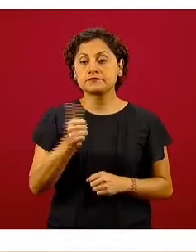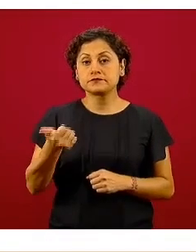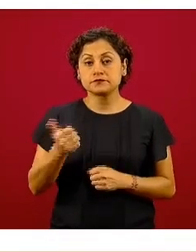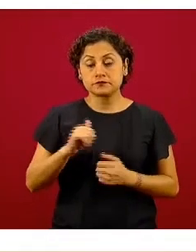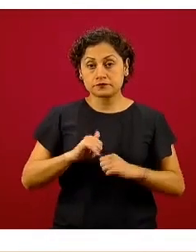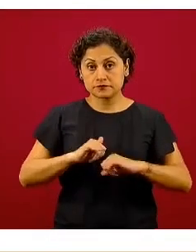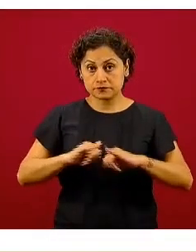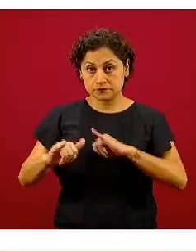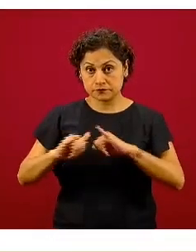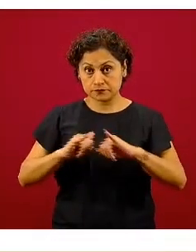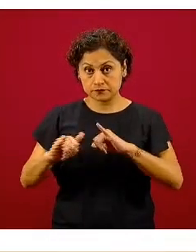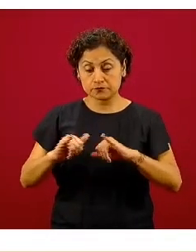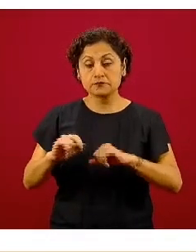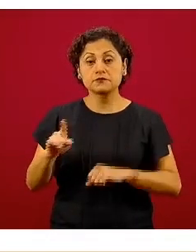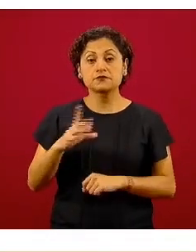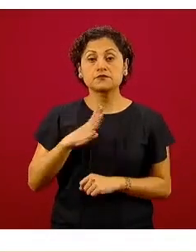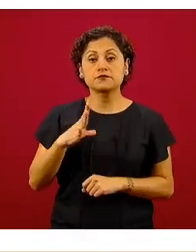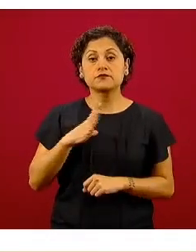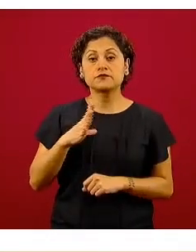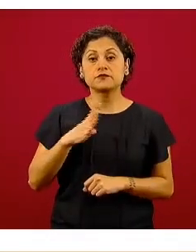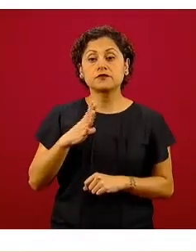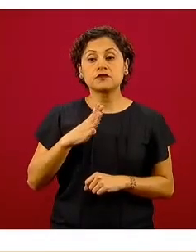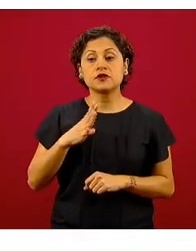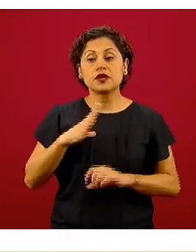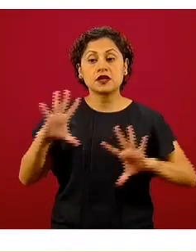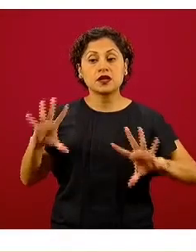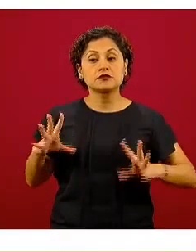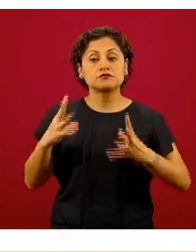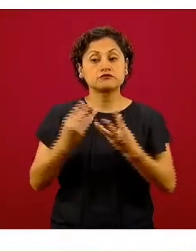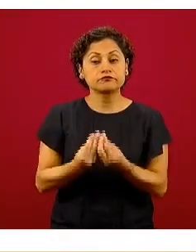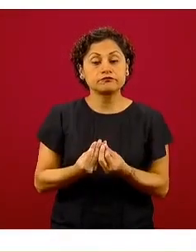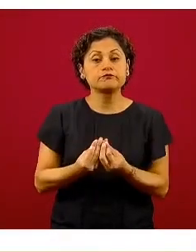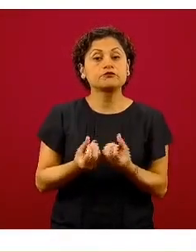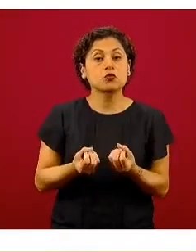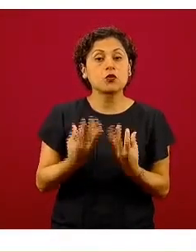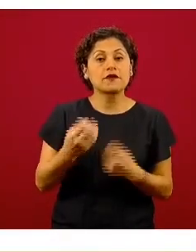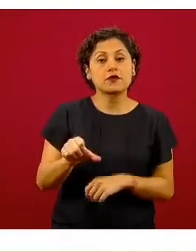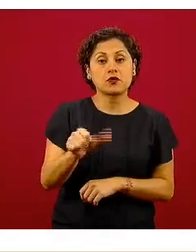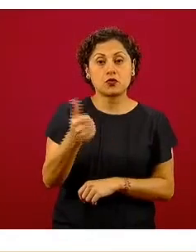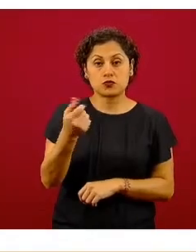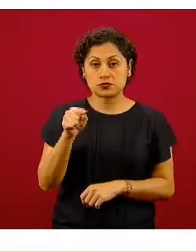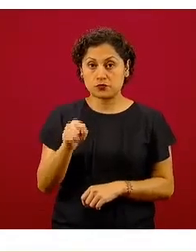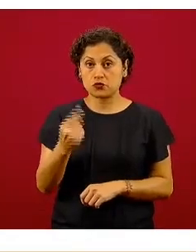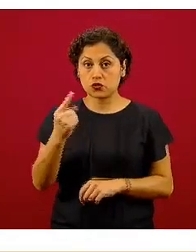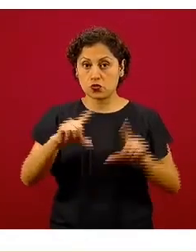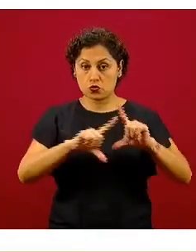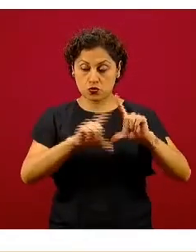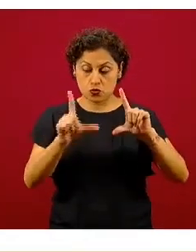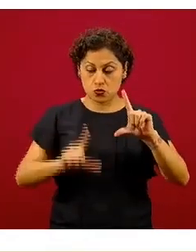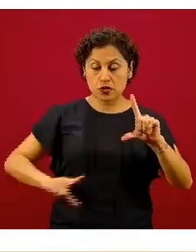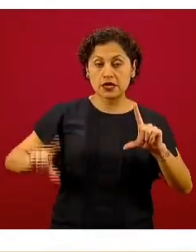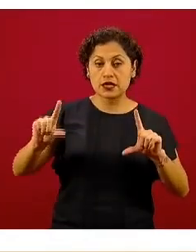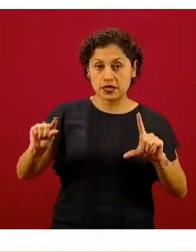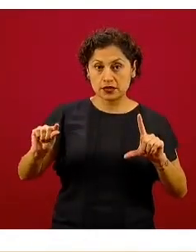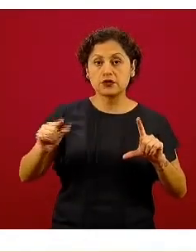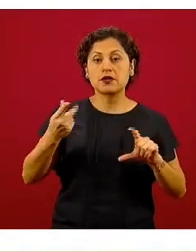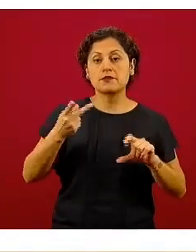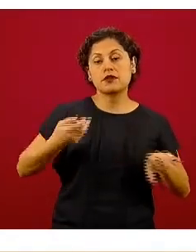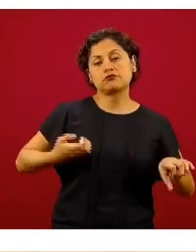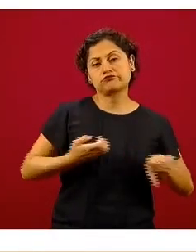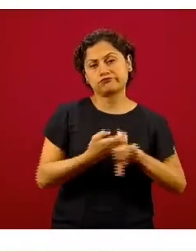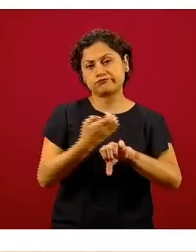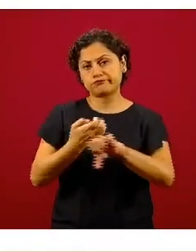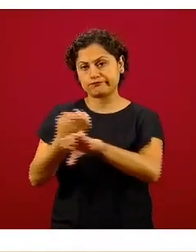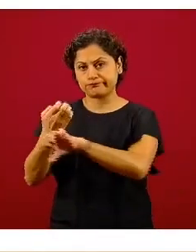distribución de la tasa de incidencia acumulada, 11.1 al nivel nacional, pero también distribuida en todas las